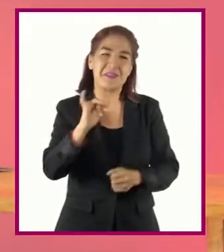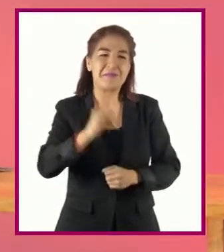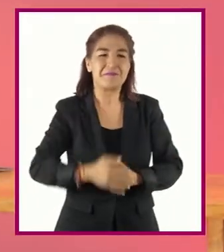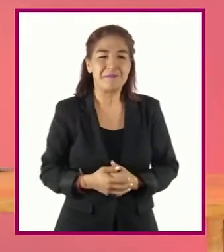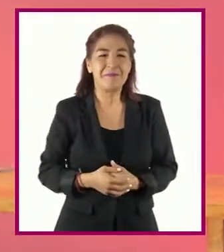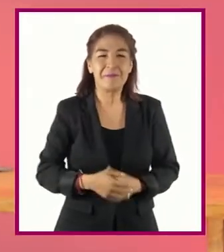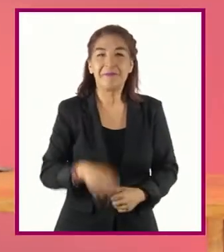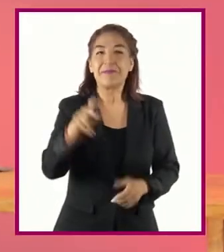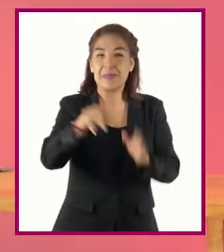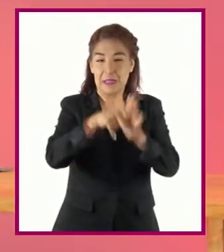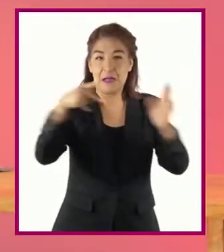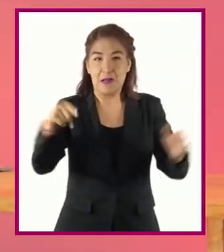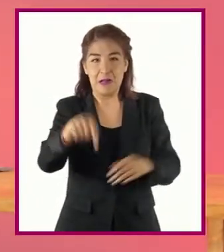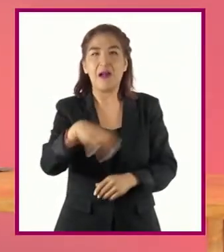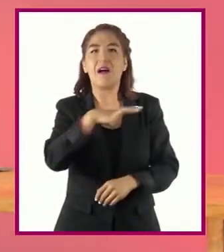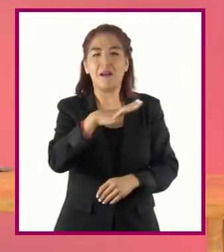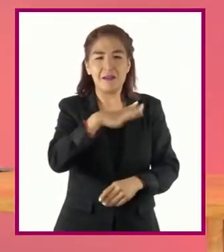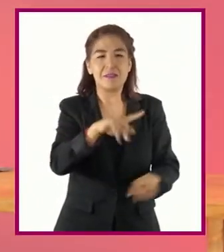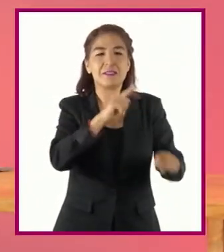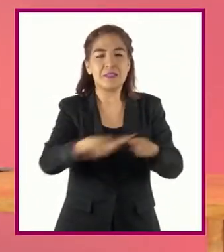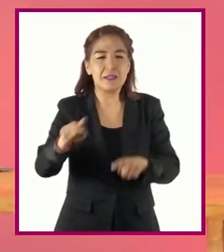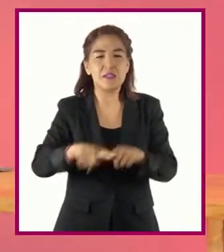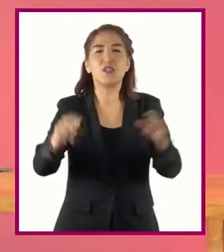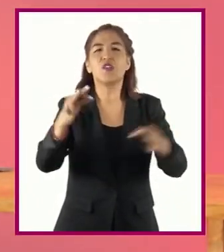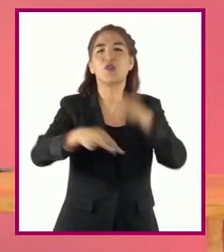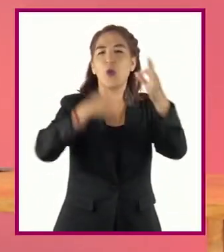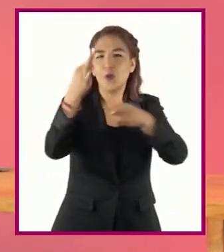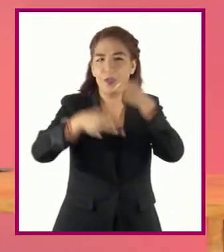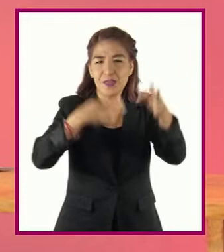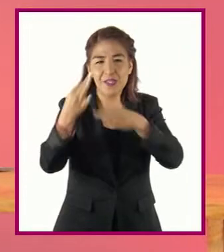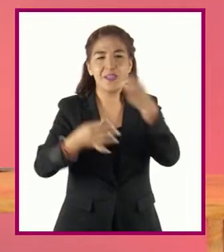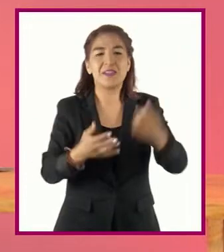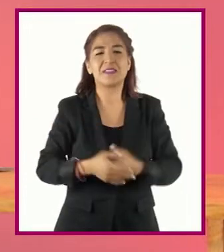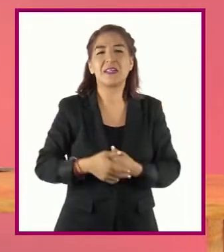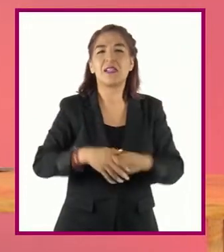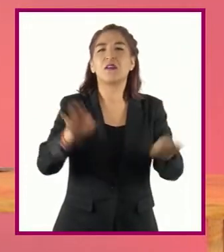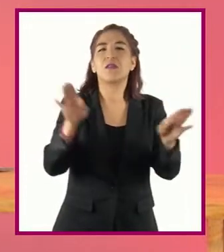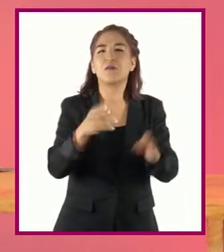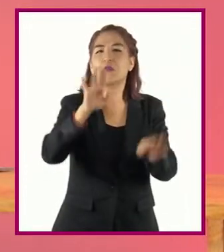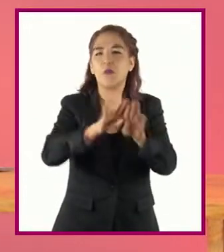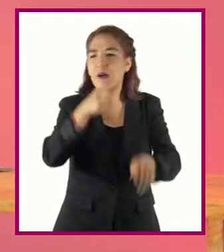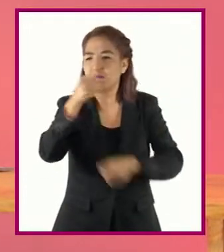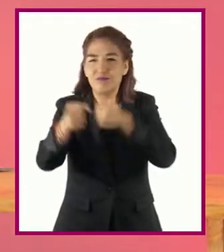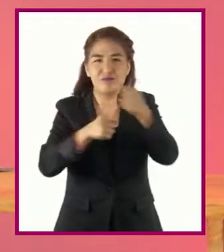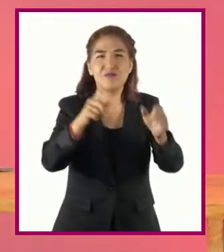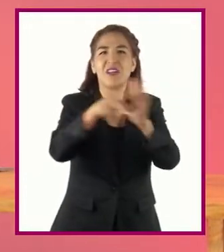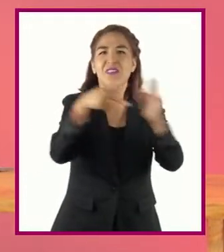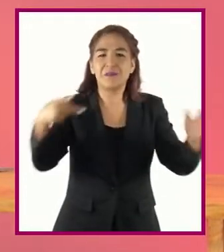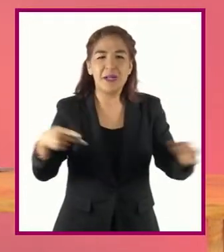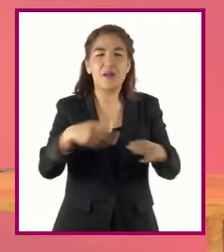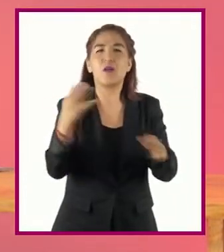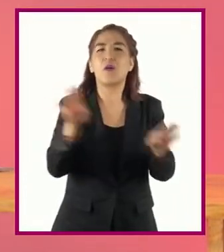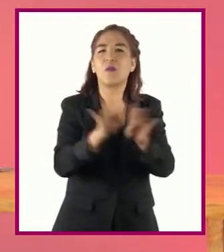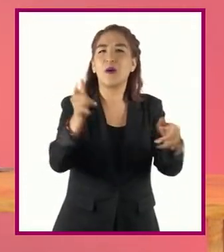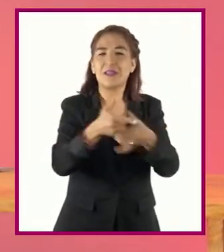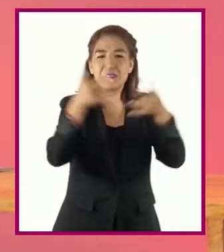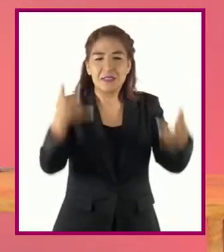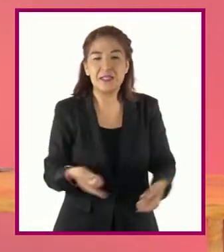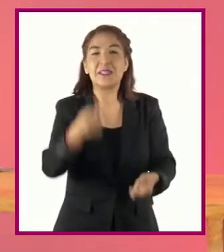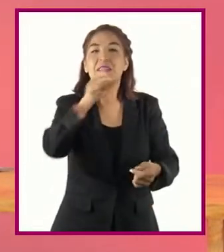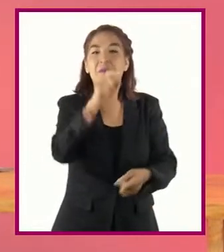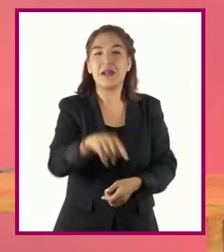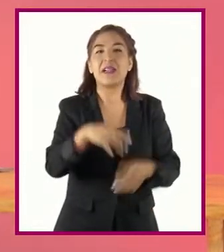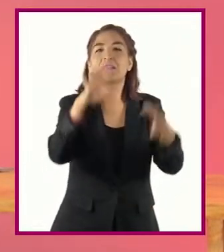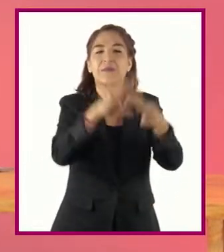En los periódicos podemos buscar entre las noticias, los reportajes, las crónicas o los artículos